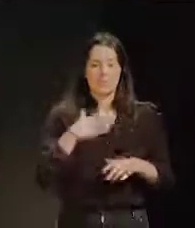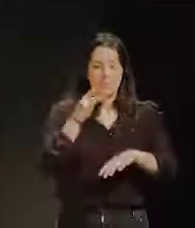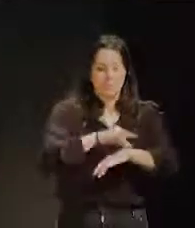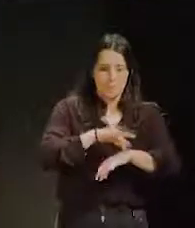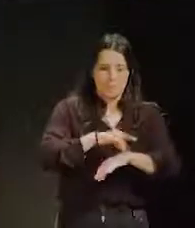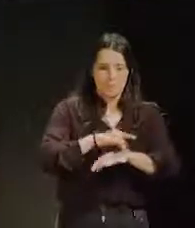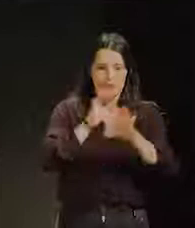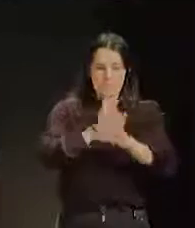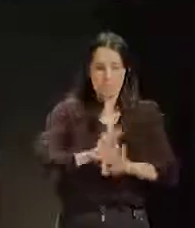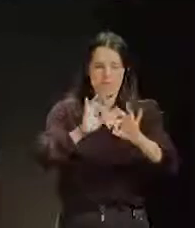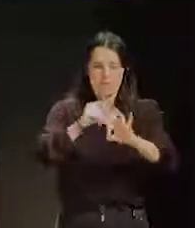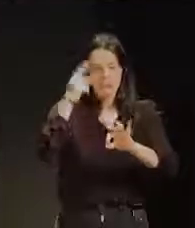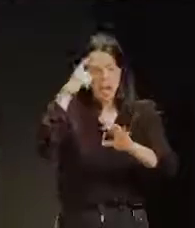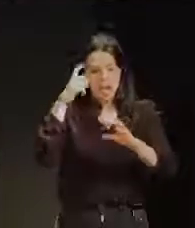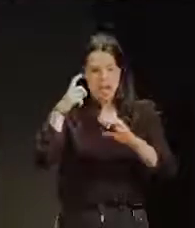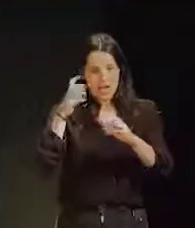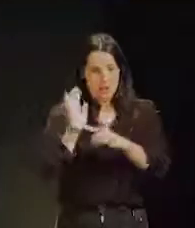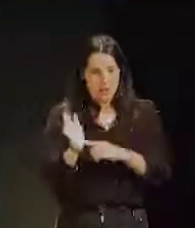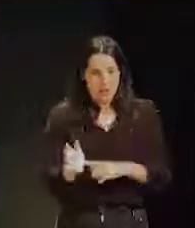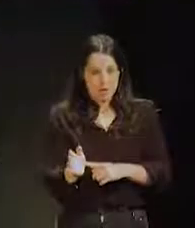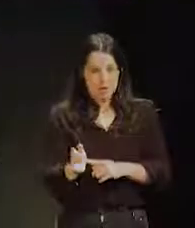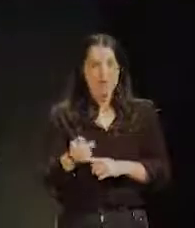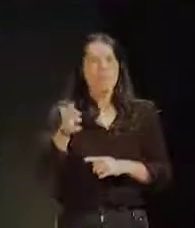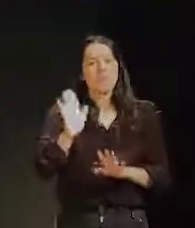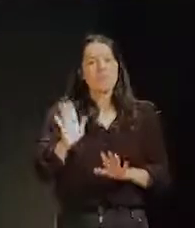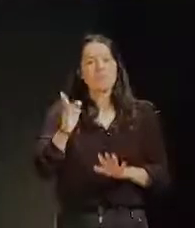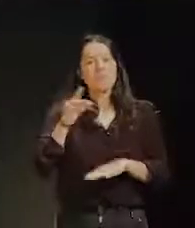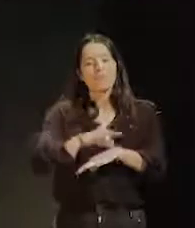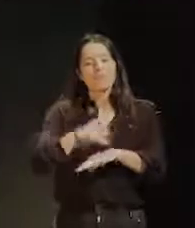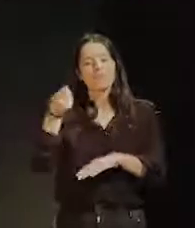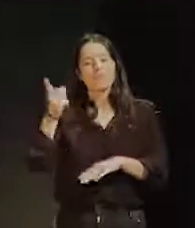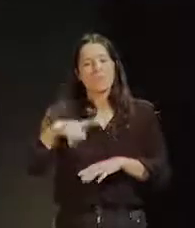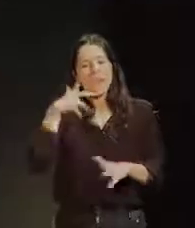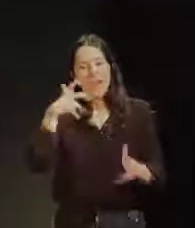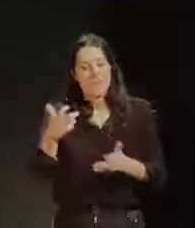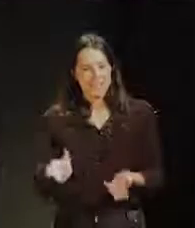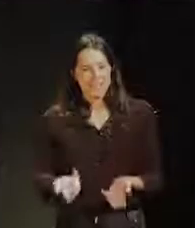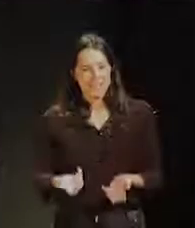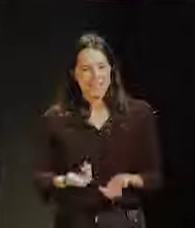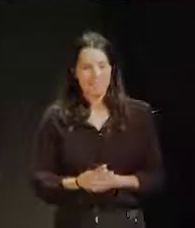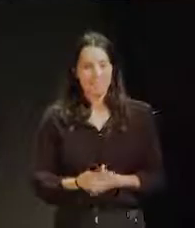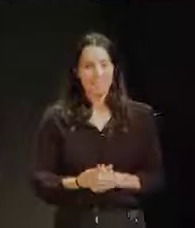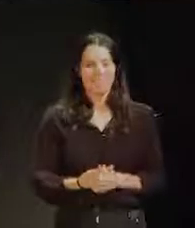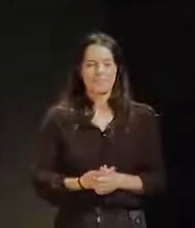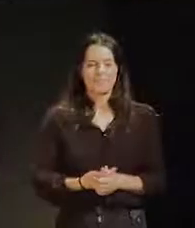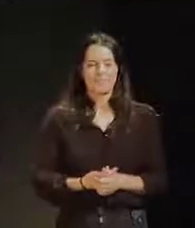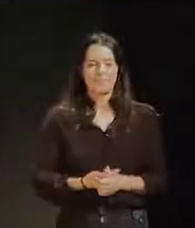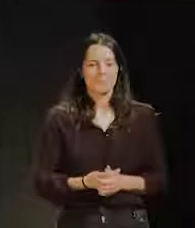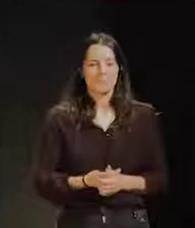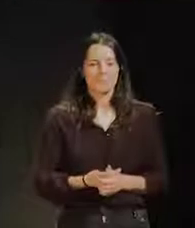otro médico era también artista. Es decir, artista,